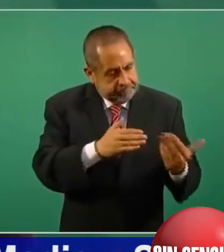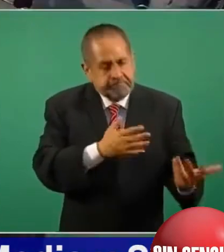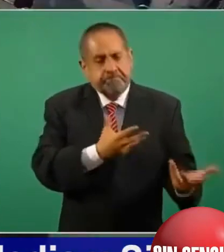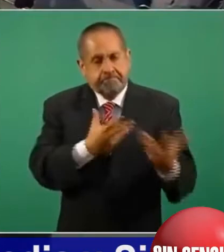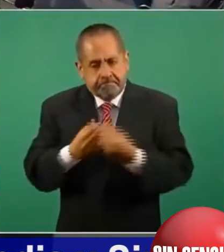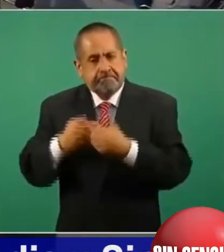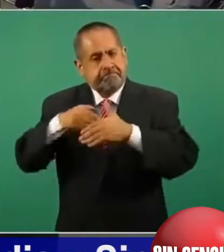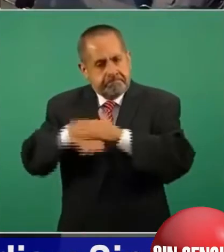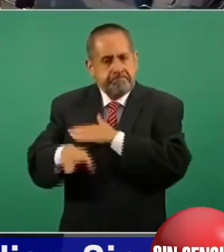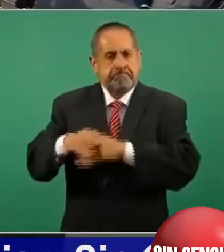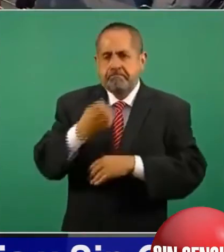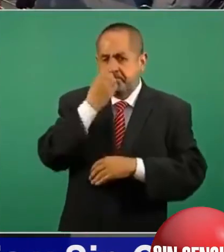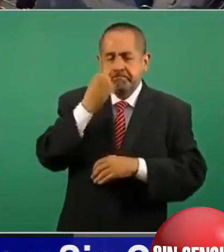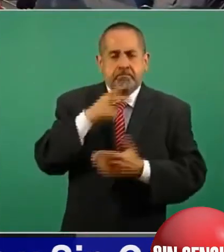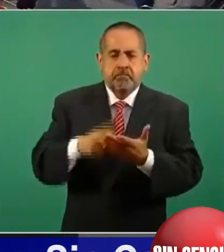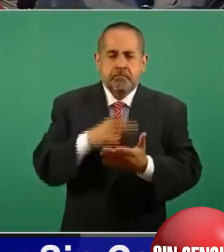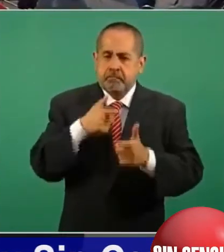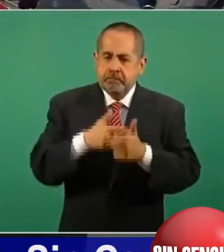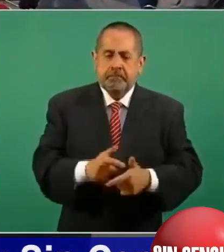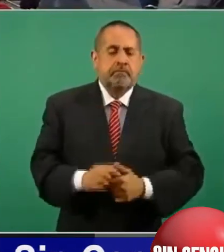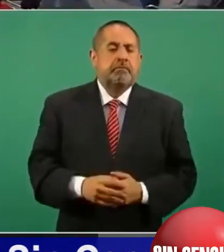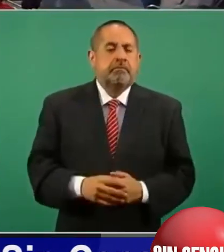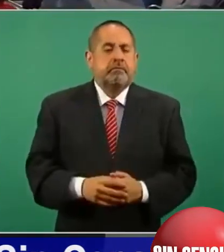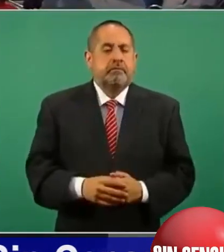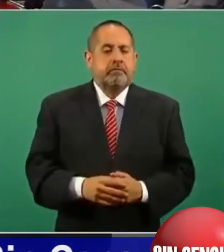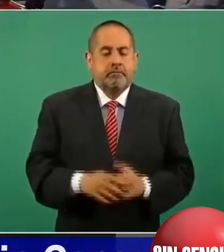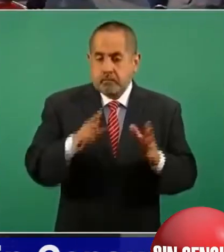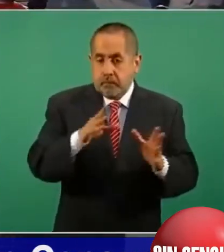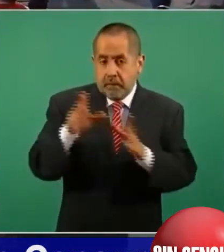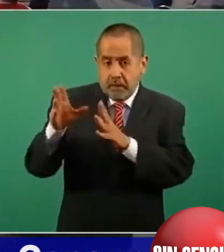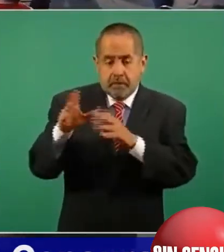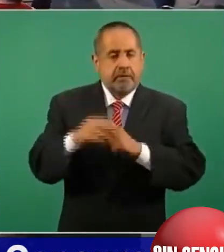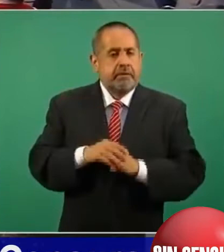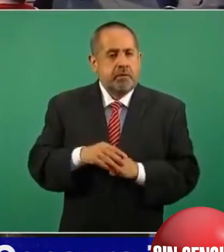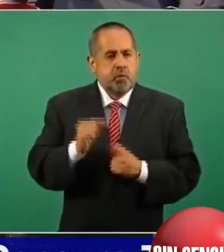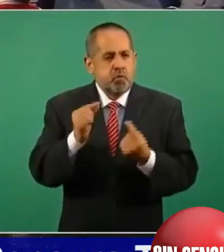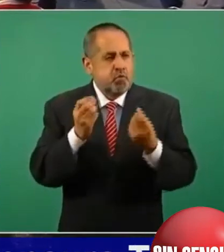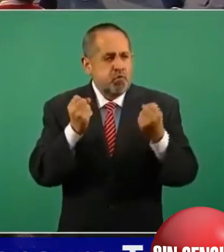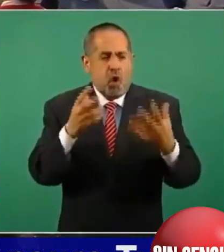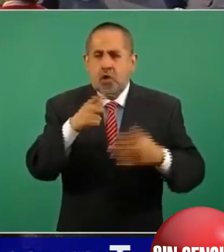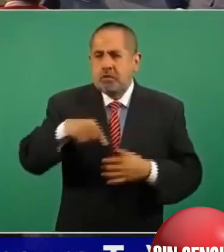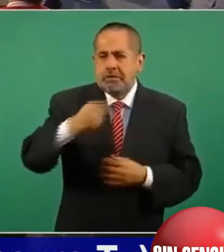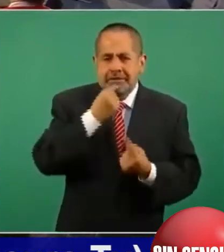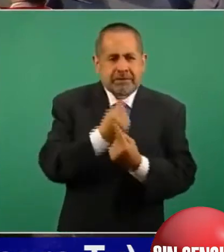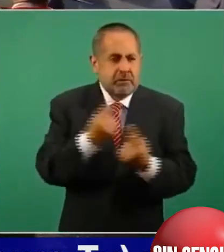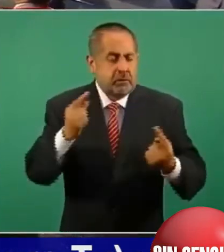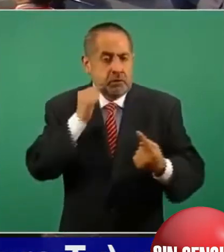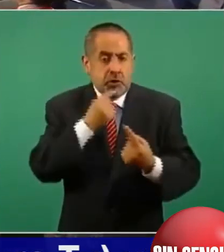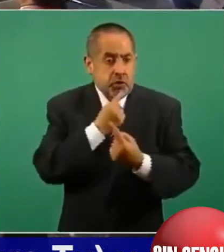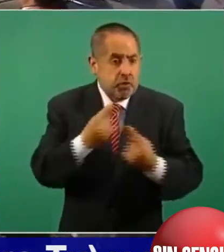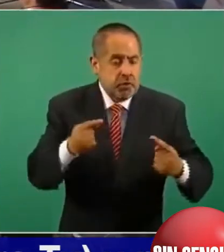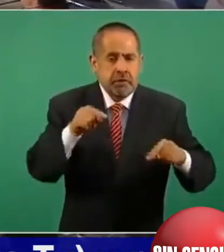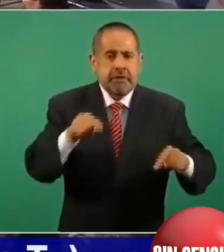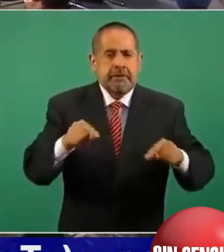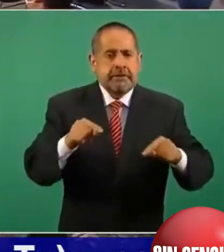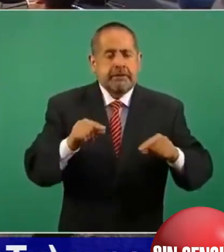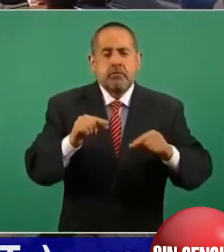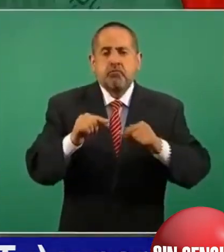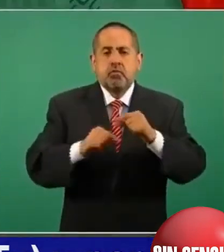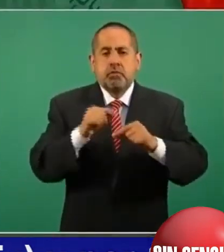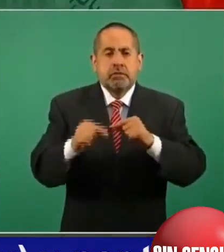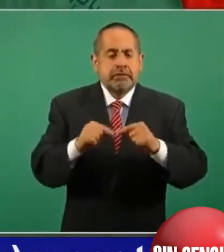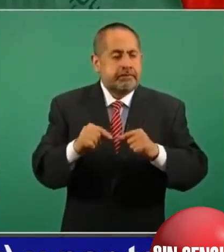Por otra parte, muchísimas niñas y niños gradualmente fueron mudando